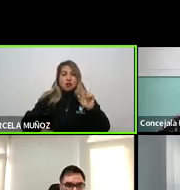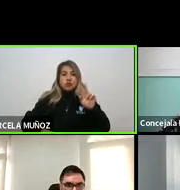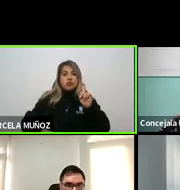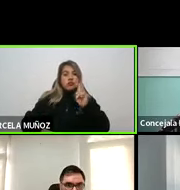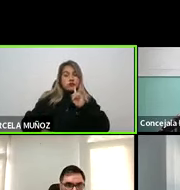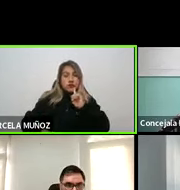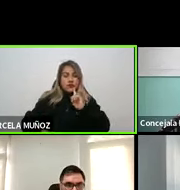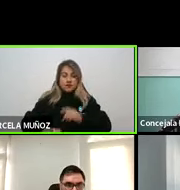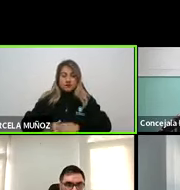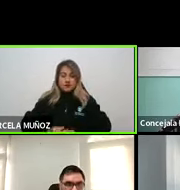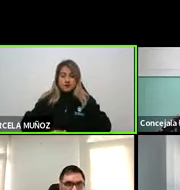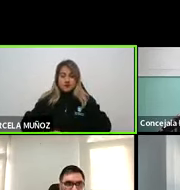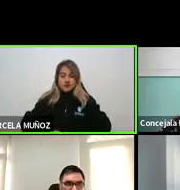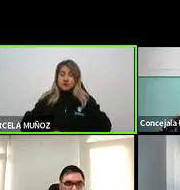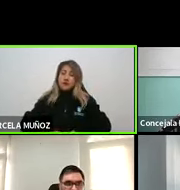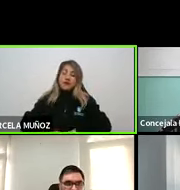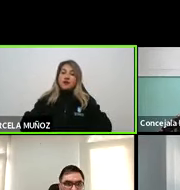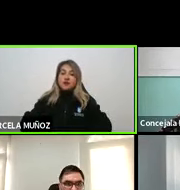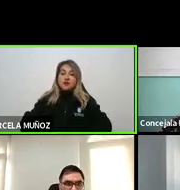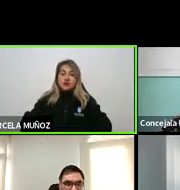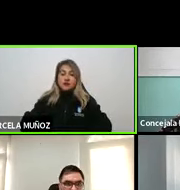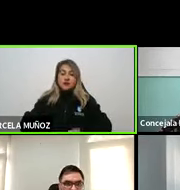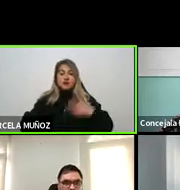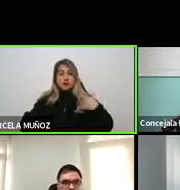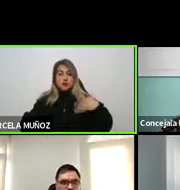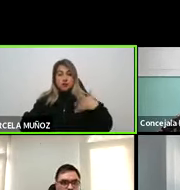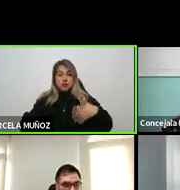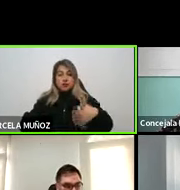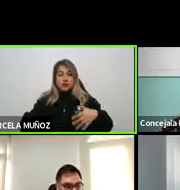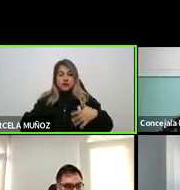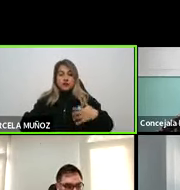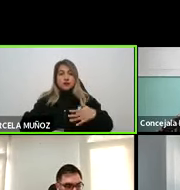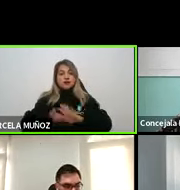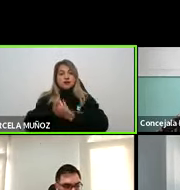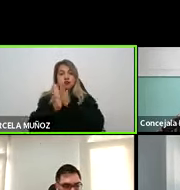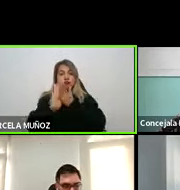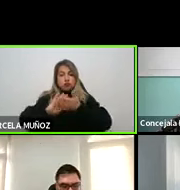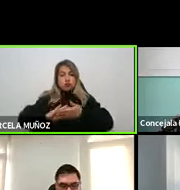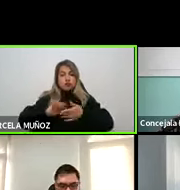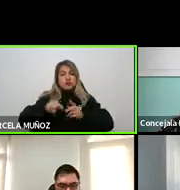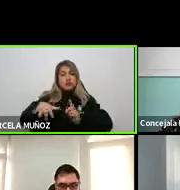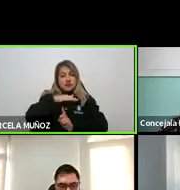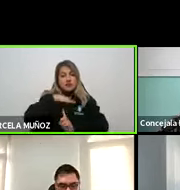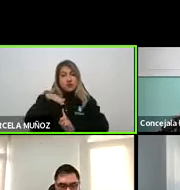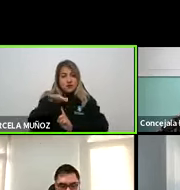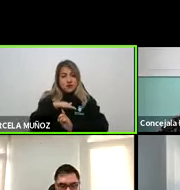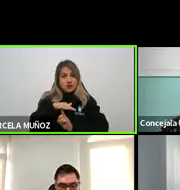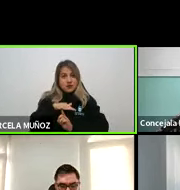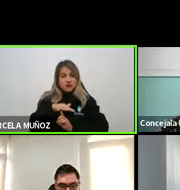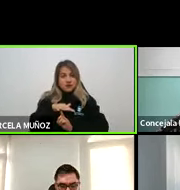Creo que es importante también en toda esta situación, ¿cierto?